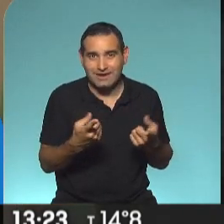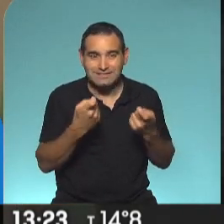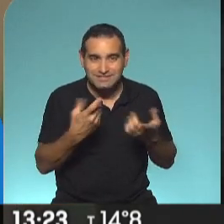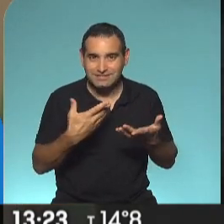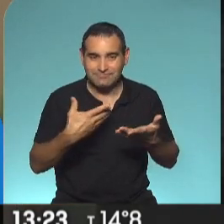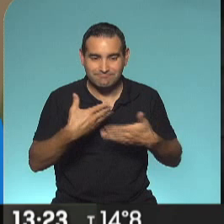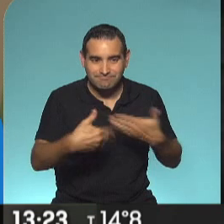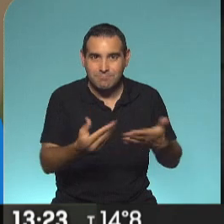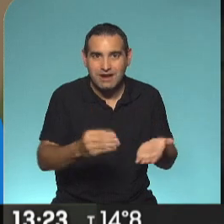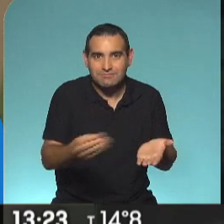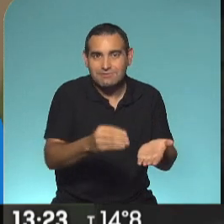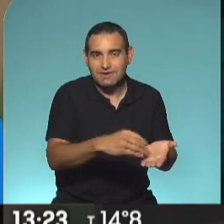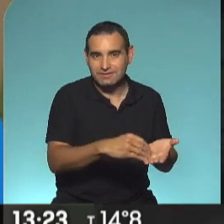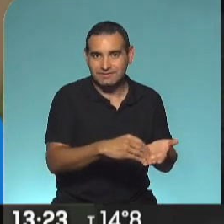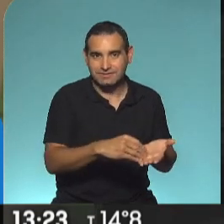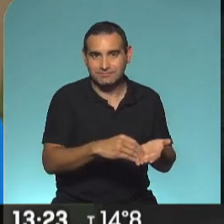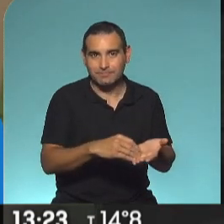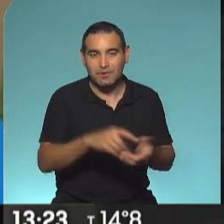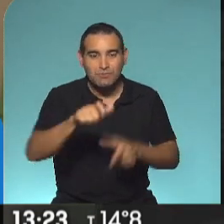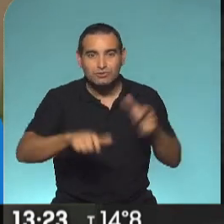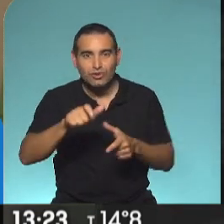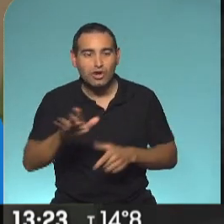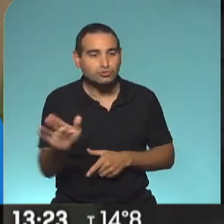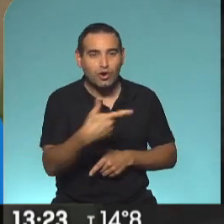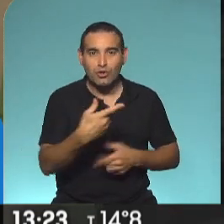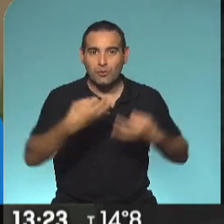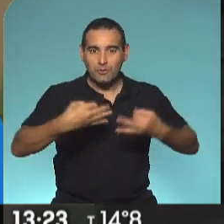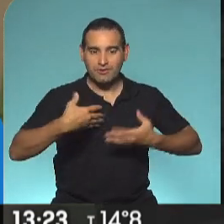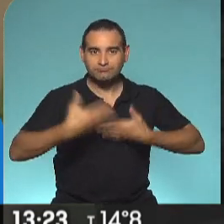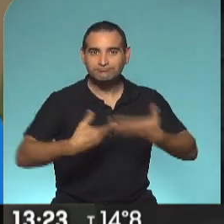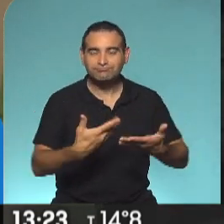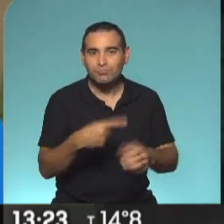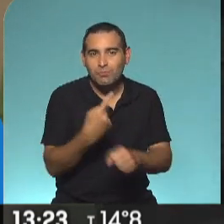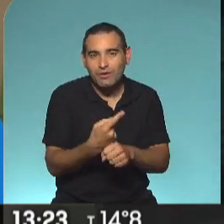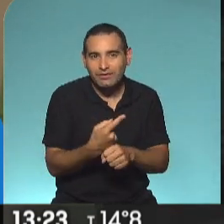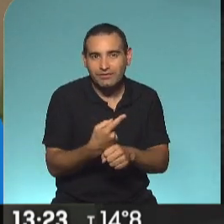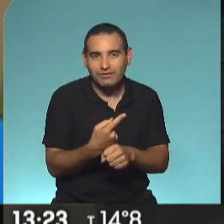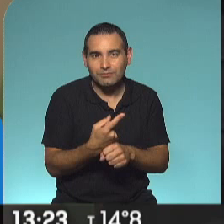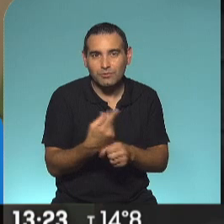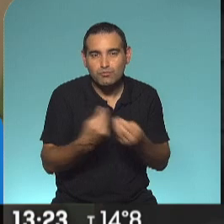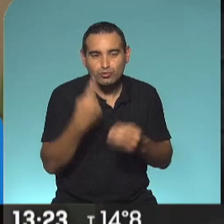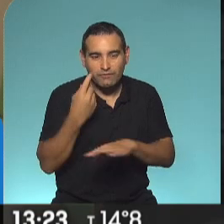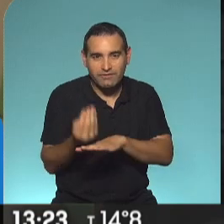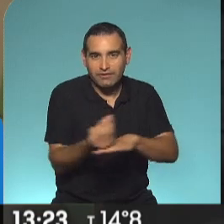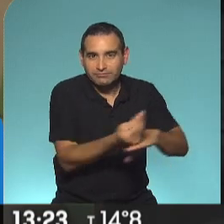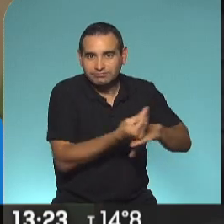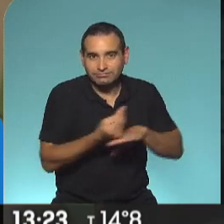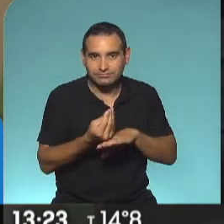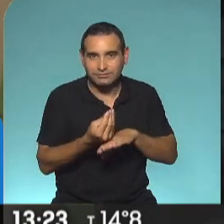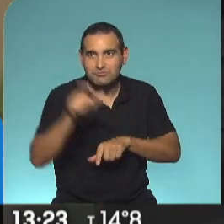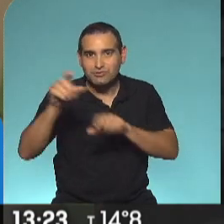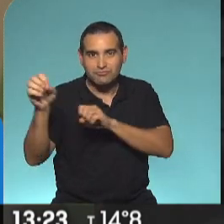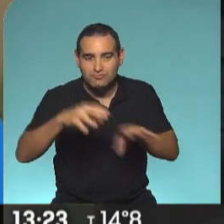en condiciones de dignidad la vida de cada uno de esos que viene a la región bonaerense.